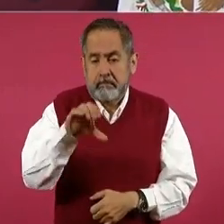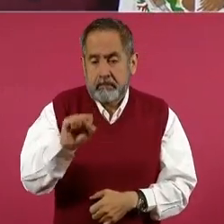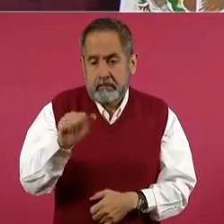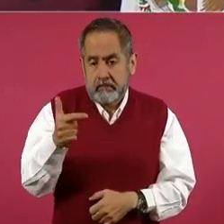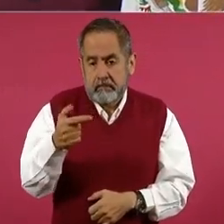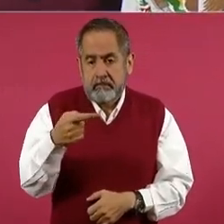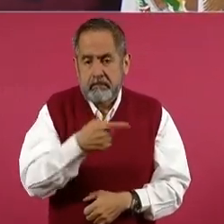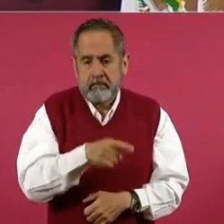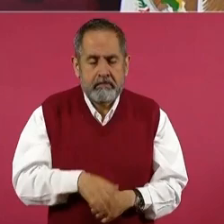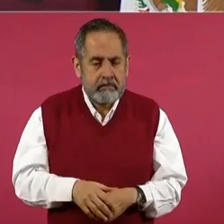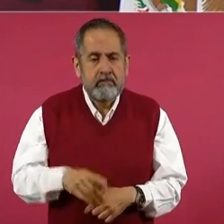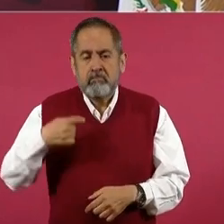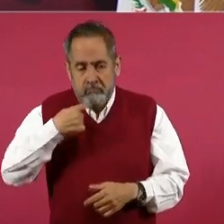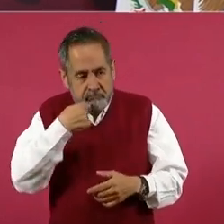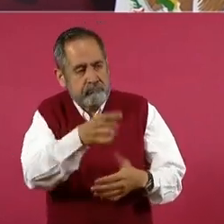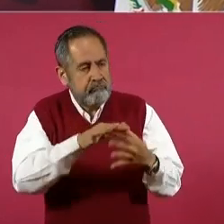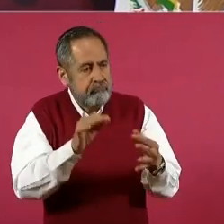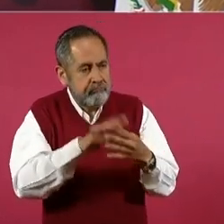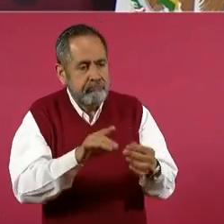No nos creían,